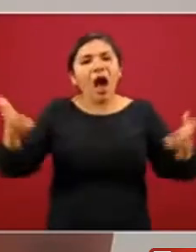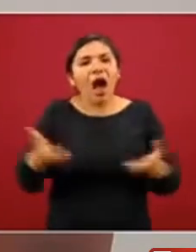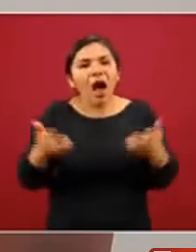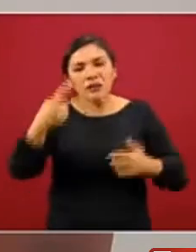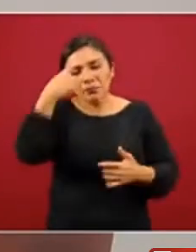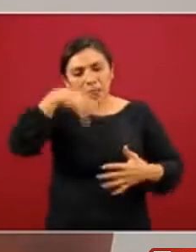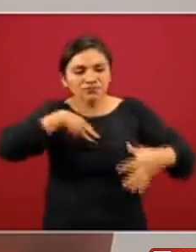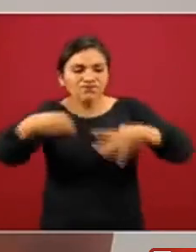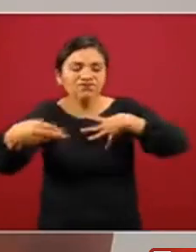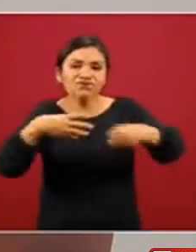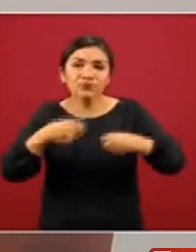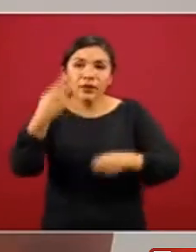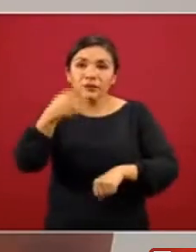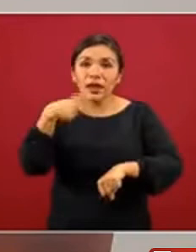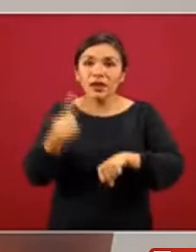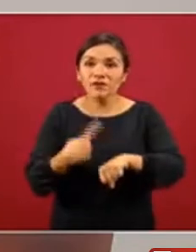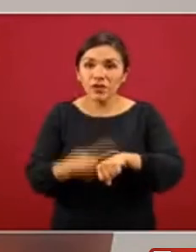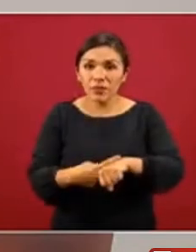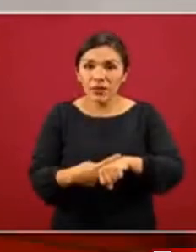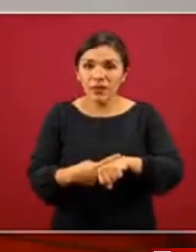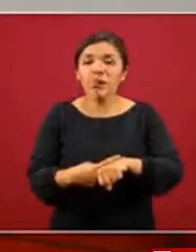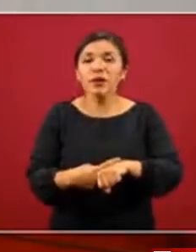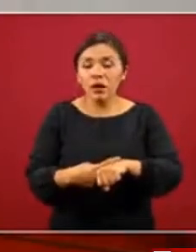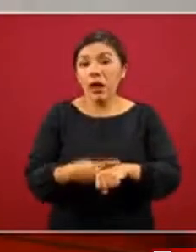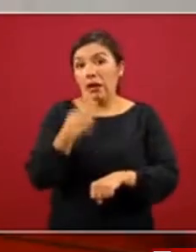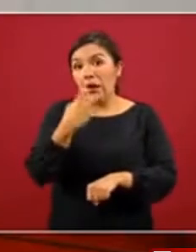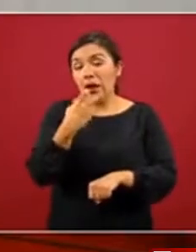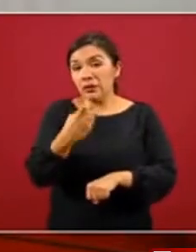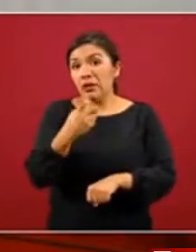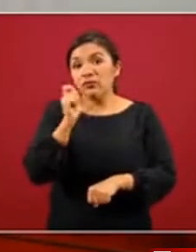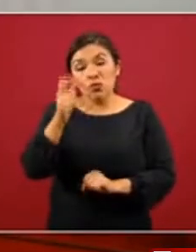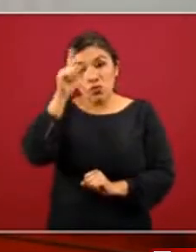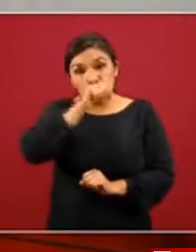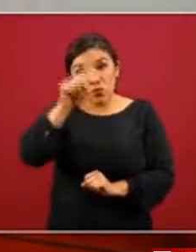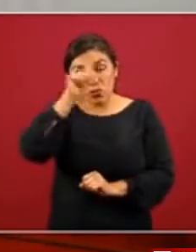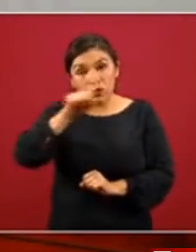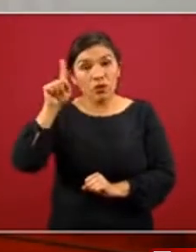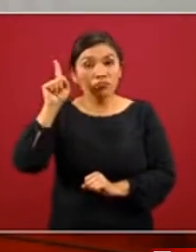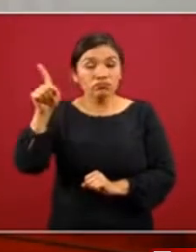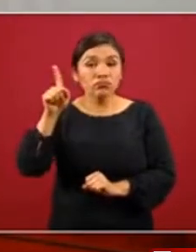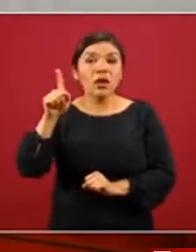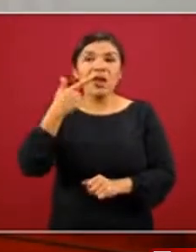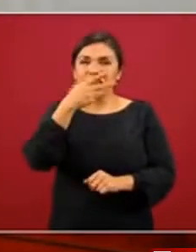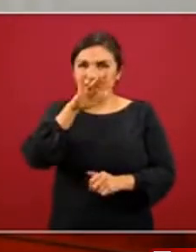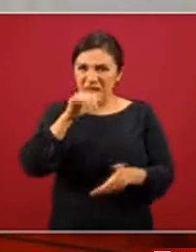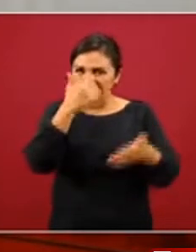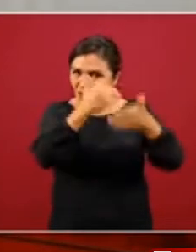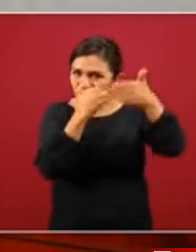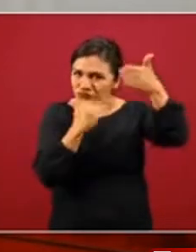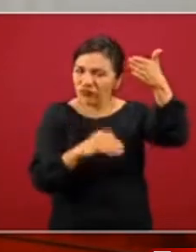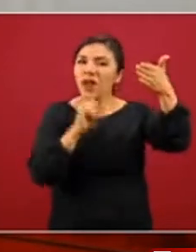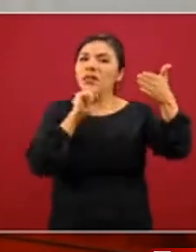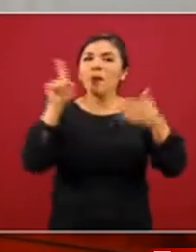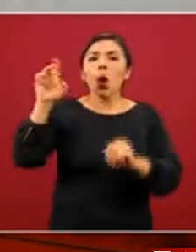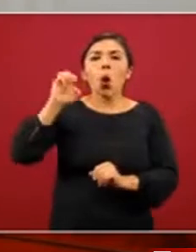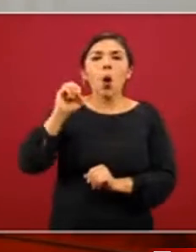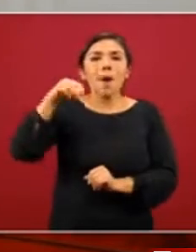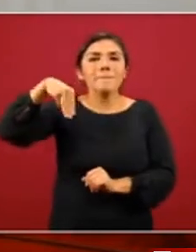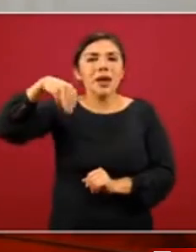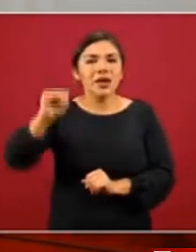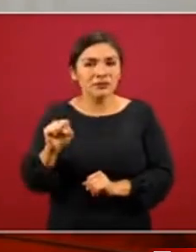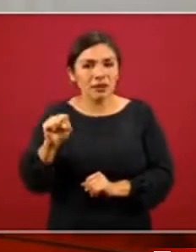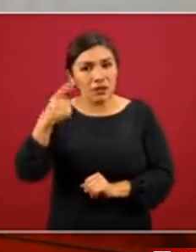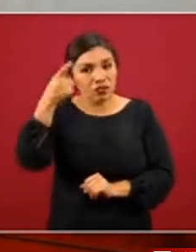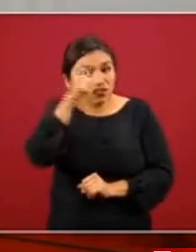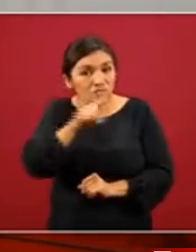transmisión del virus. Estos son los elementos que recomienda tanto nuestras guías como los de la Organización Mundial de la Salud